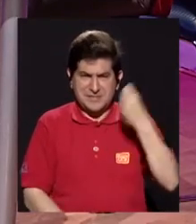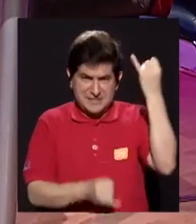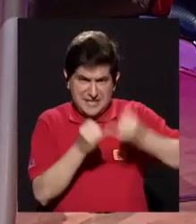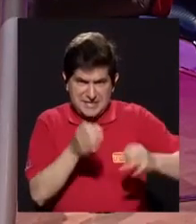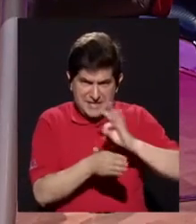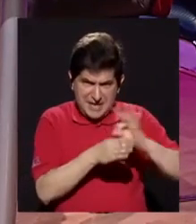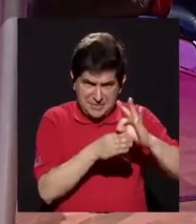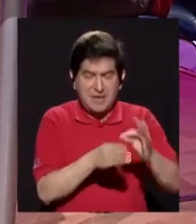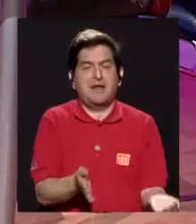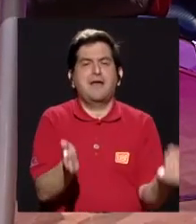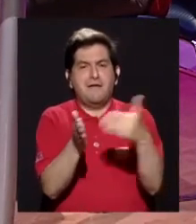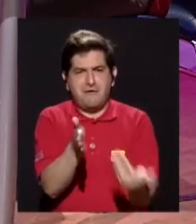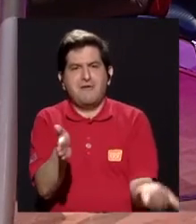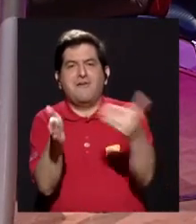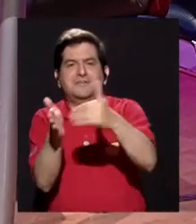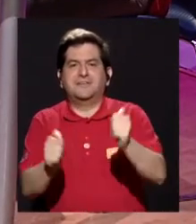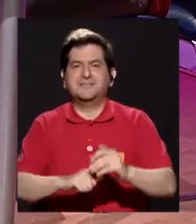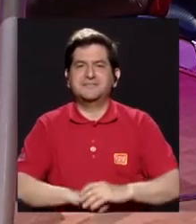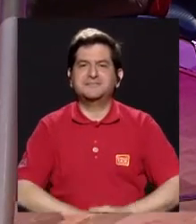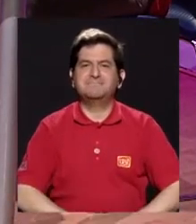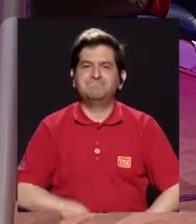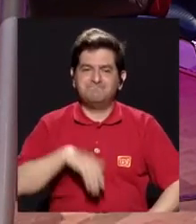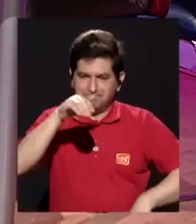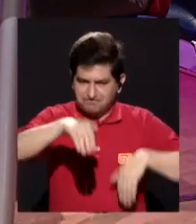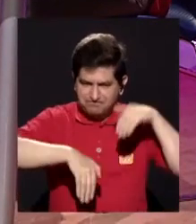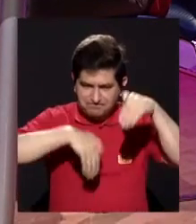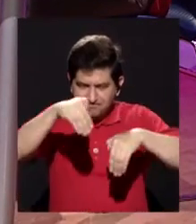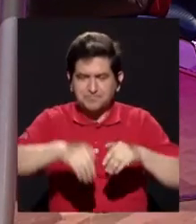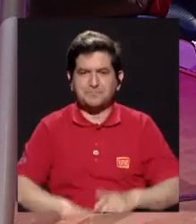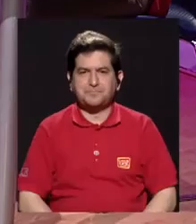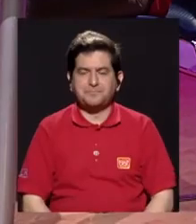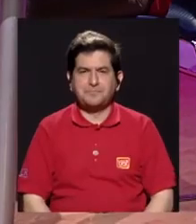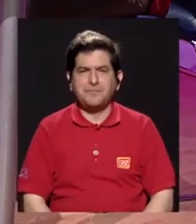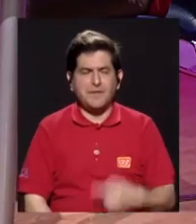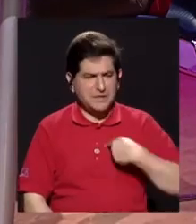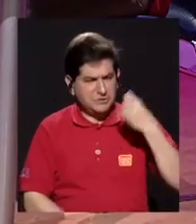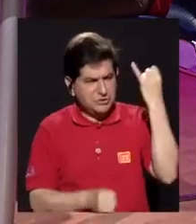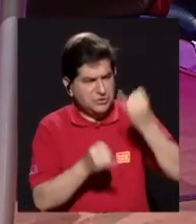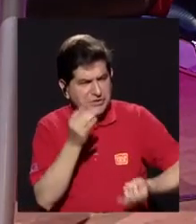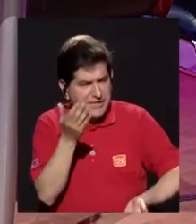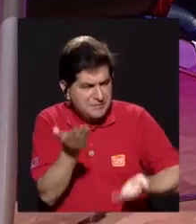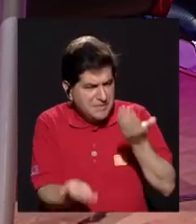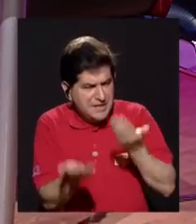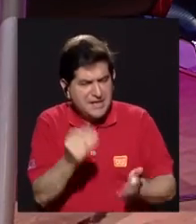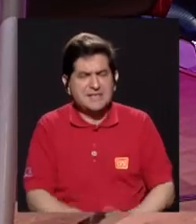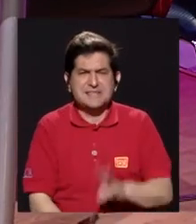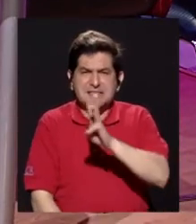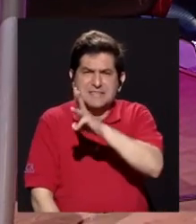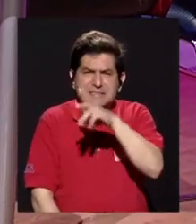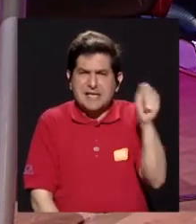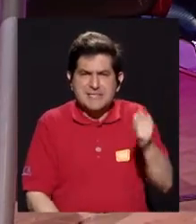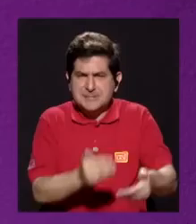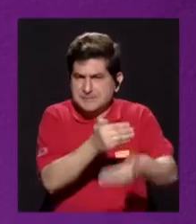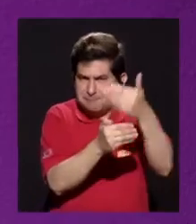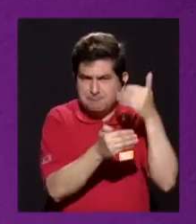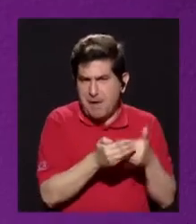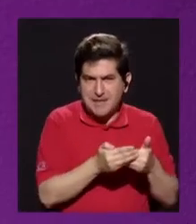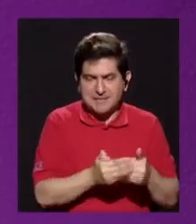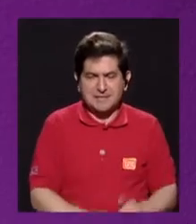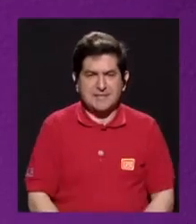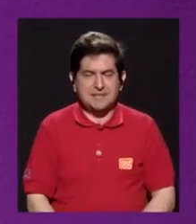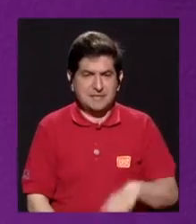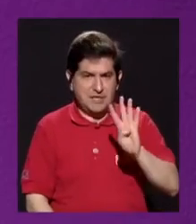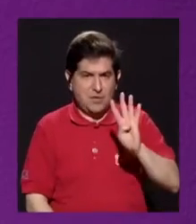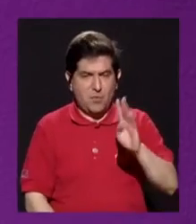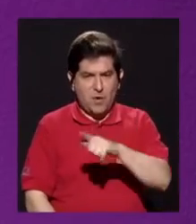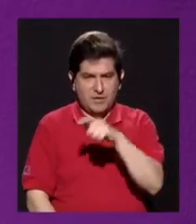tratamiento. Y el tratamiento lo terminé hace como 6 meses, pero hace